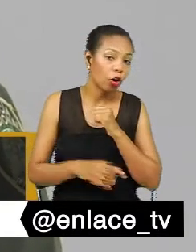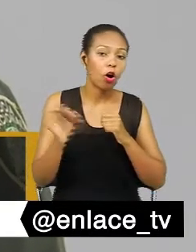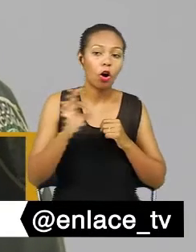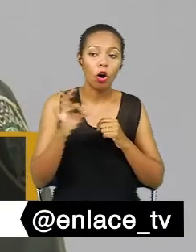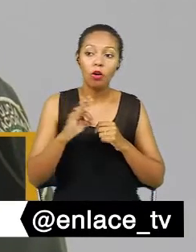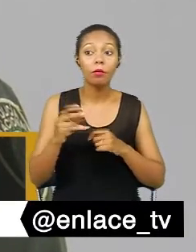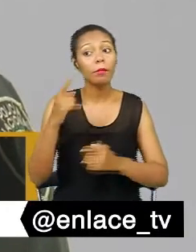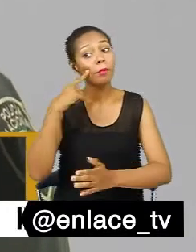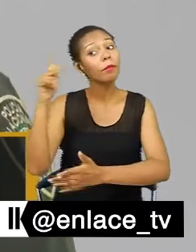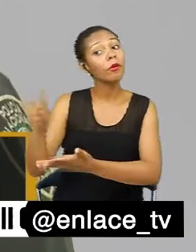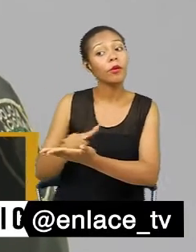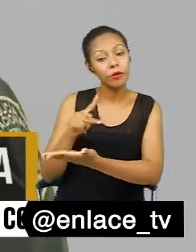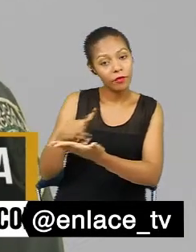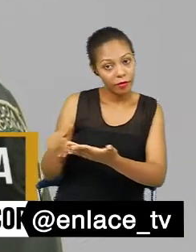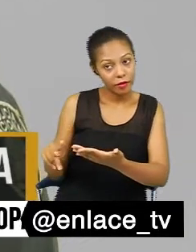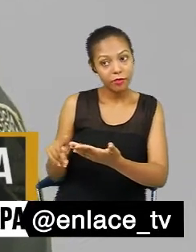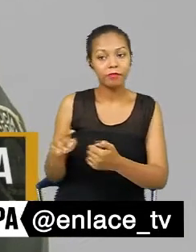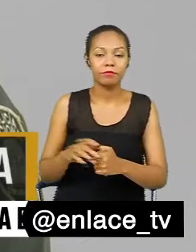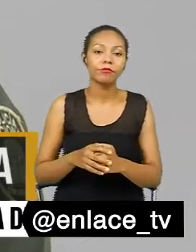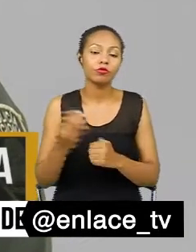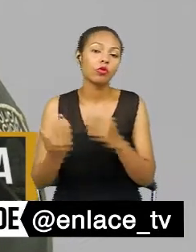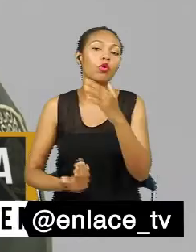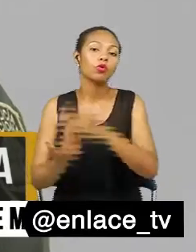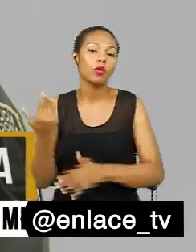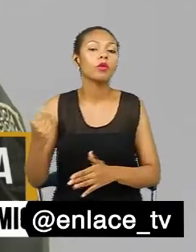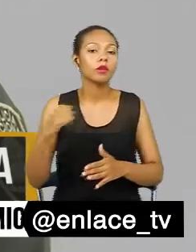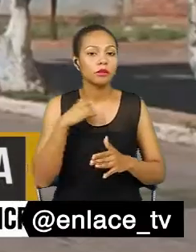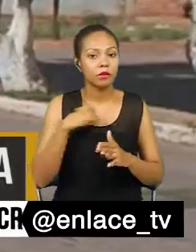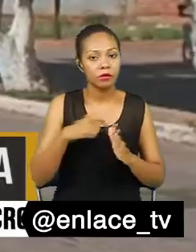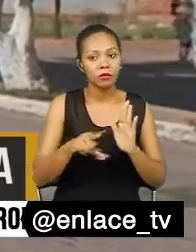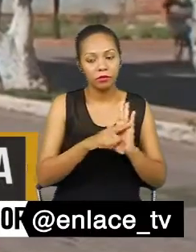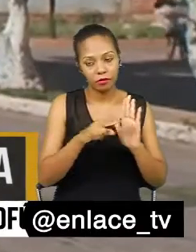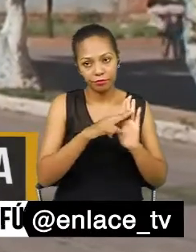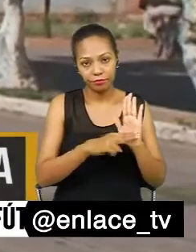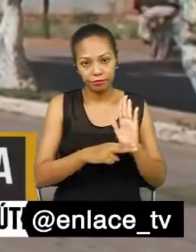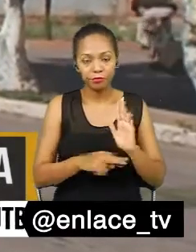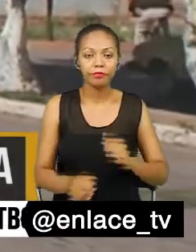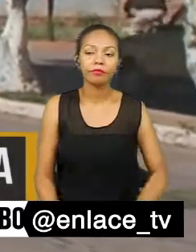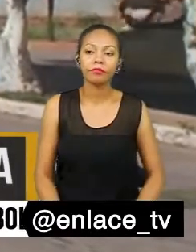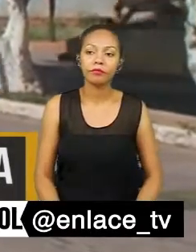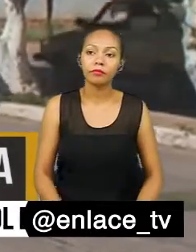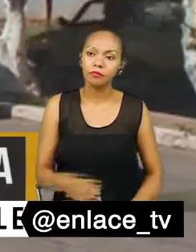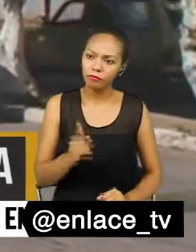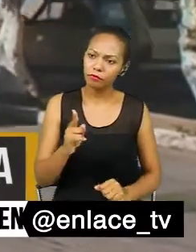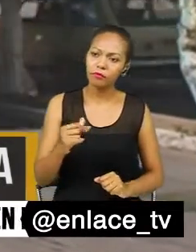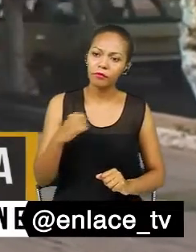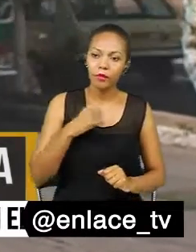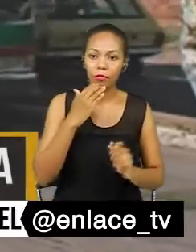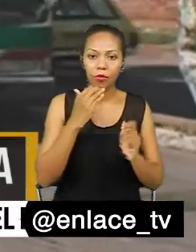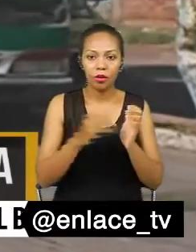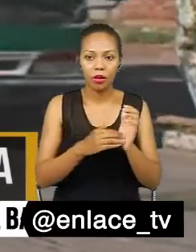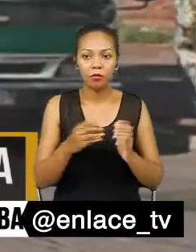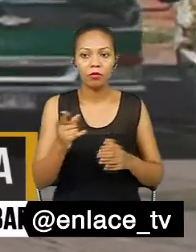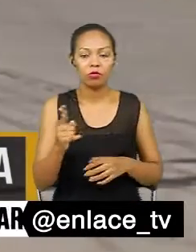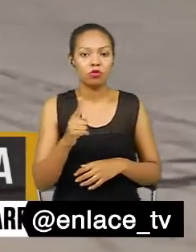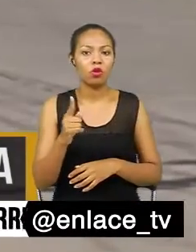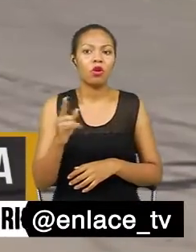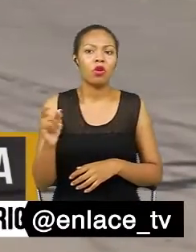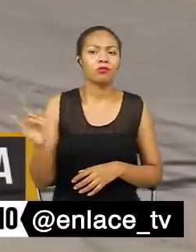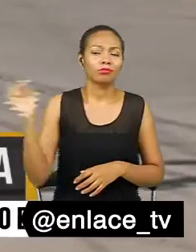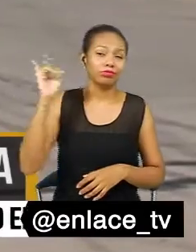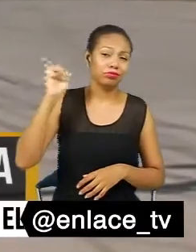hacer dentro del nuevo ordenamiento jurídico colombiano. Este código contempla puntos como el control al ruido, ocupación indebida